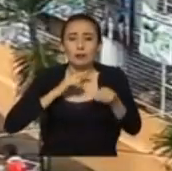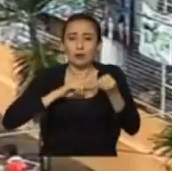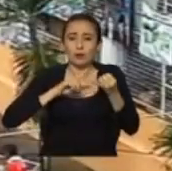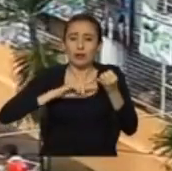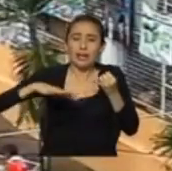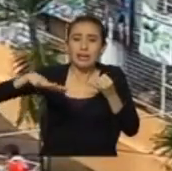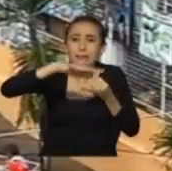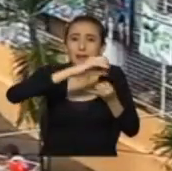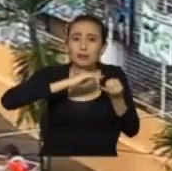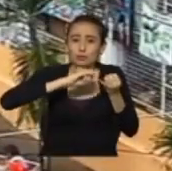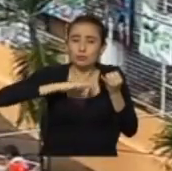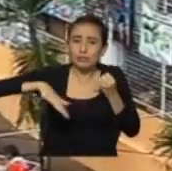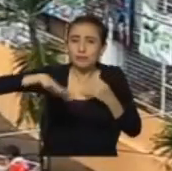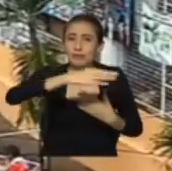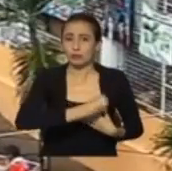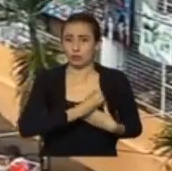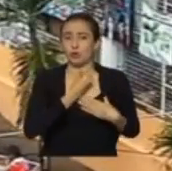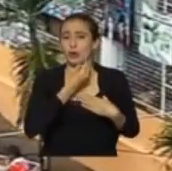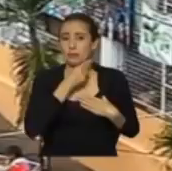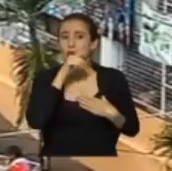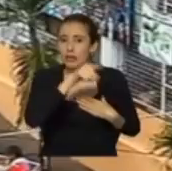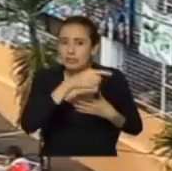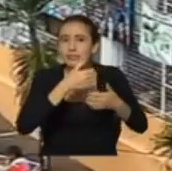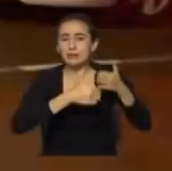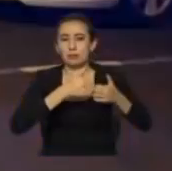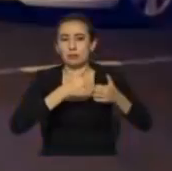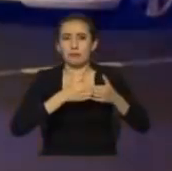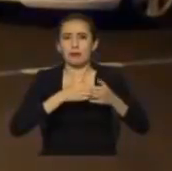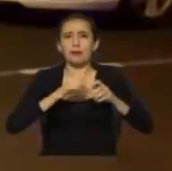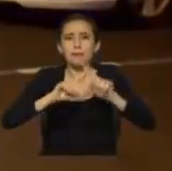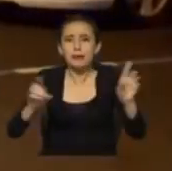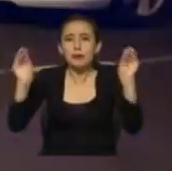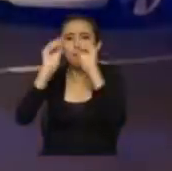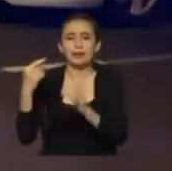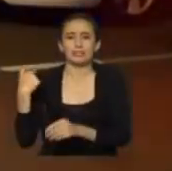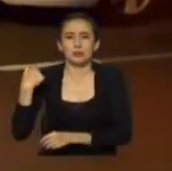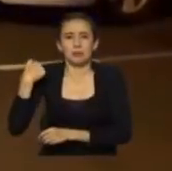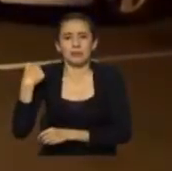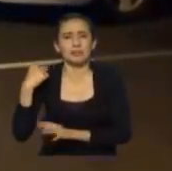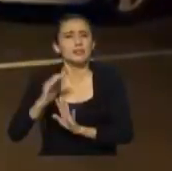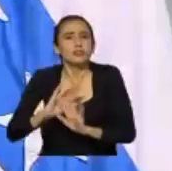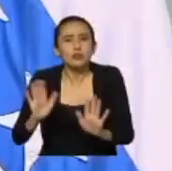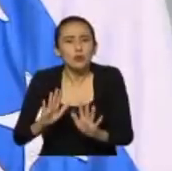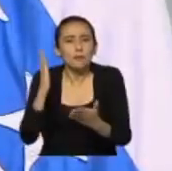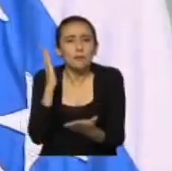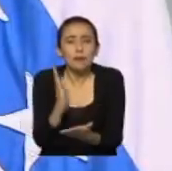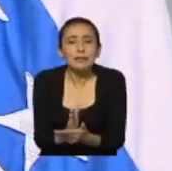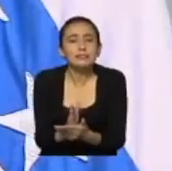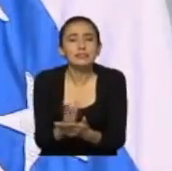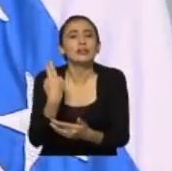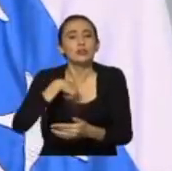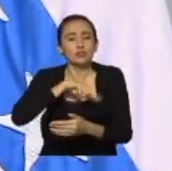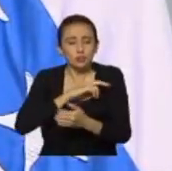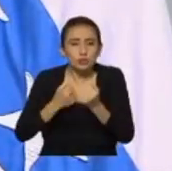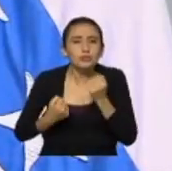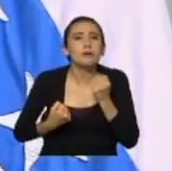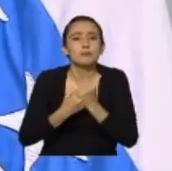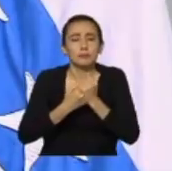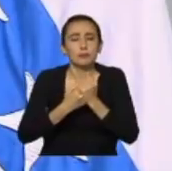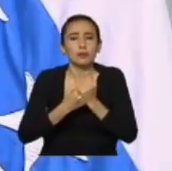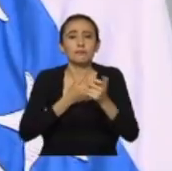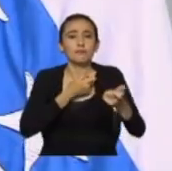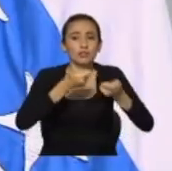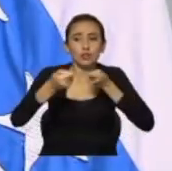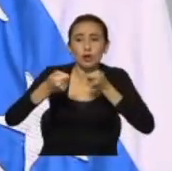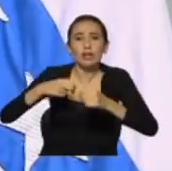desobediencia haremos lo que haga falta como haga falta y donde haga falta se nos ha criticado con trolls y